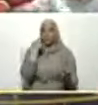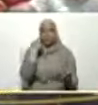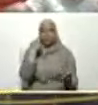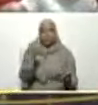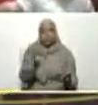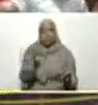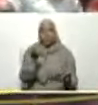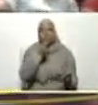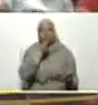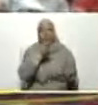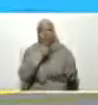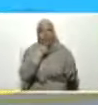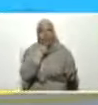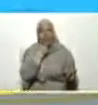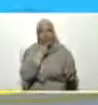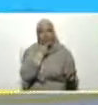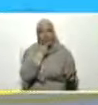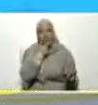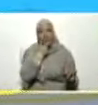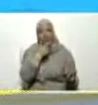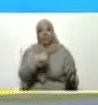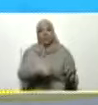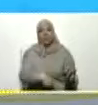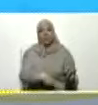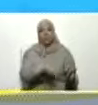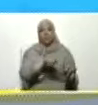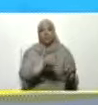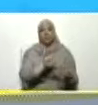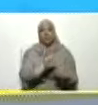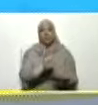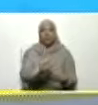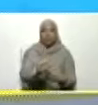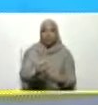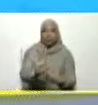Porque la belleza que se manifiesta